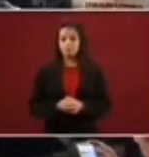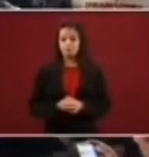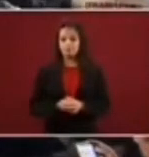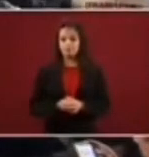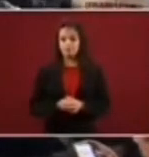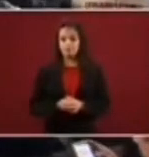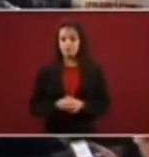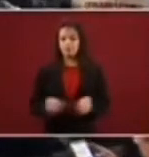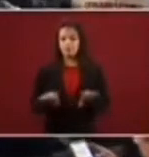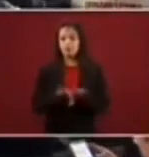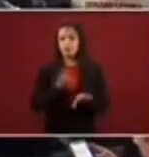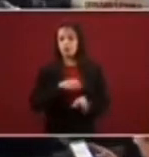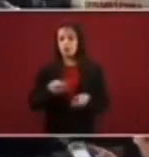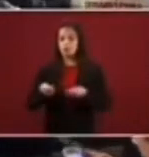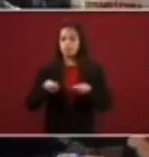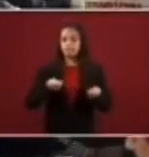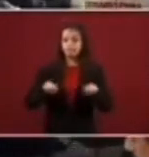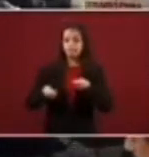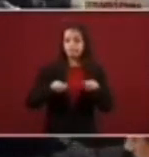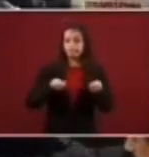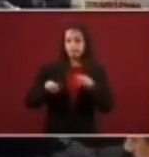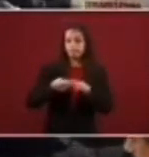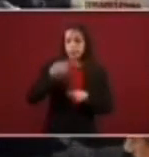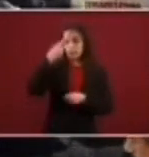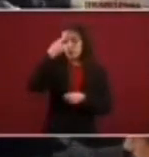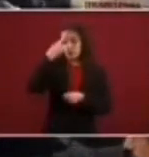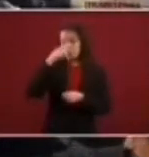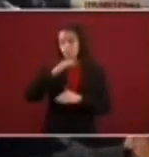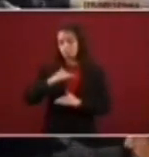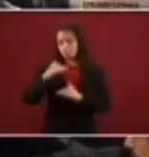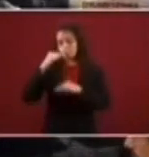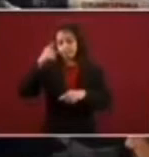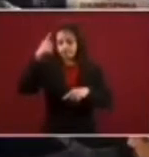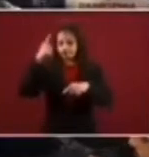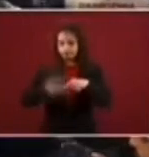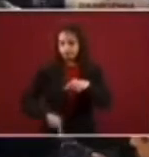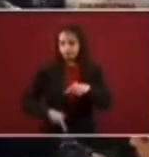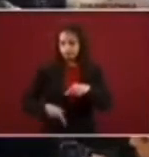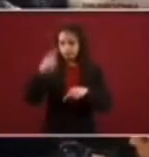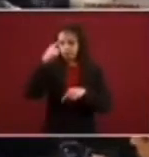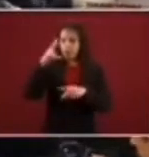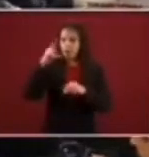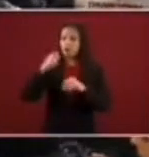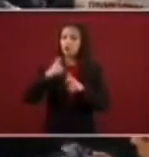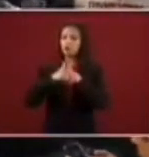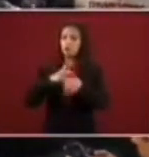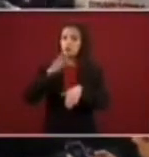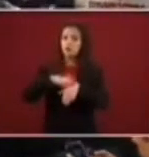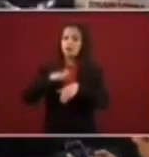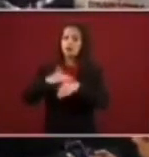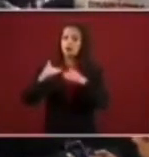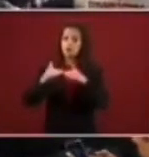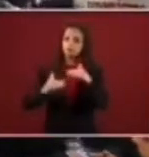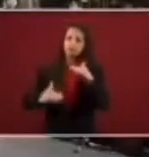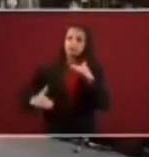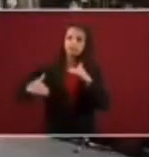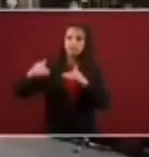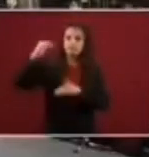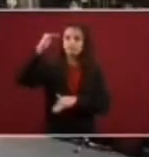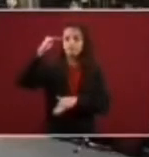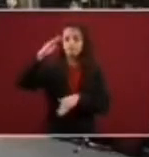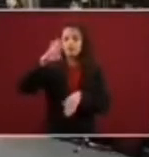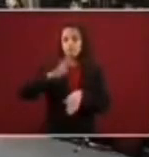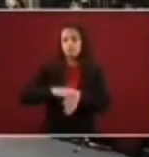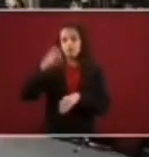controlar la tendencia hacia el aumento en estos delitos. Pero